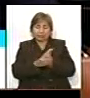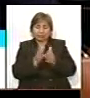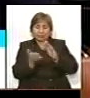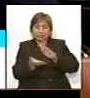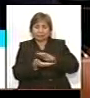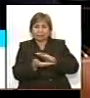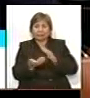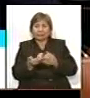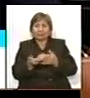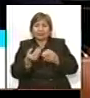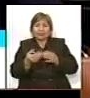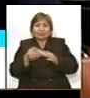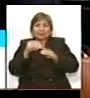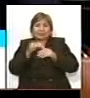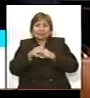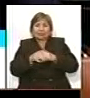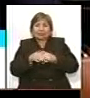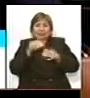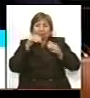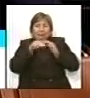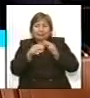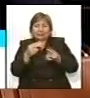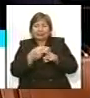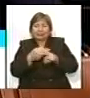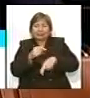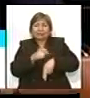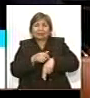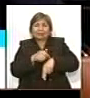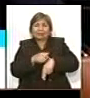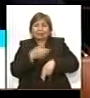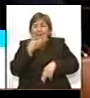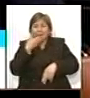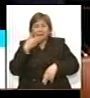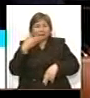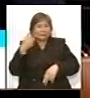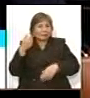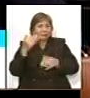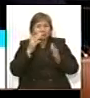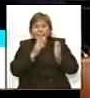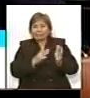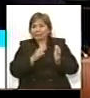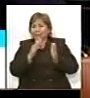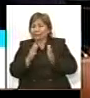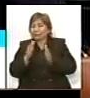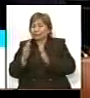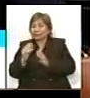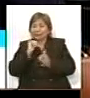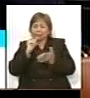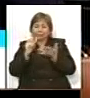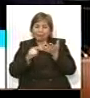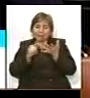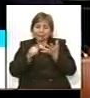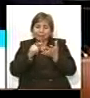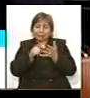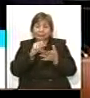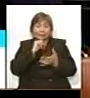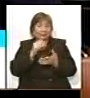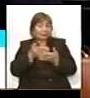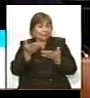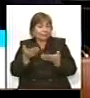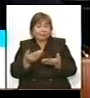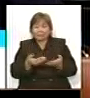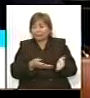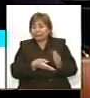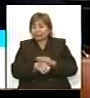de presentarlos. Porque si los plazos son tan breves, mejor es tenerlo listo, coordinar, hoy te falta esto, y que